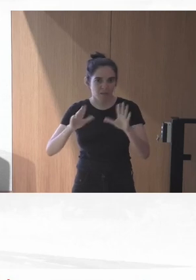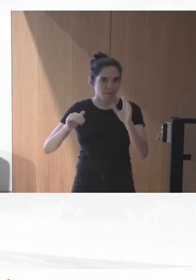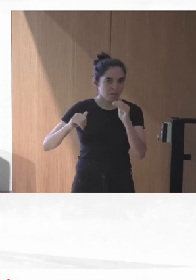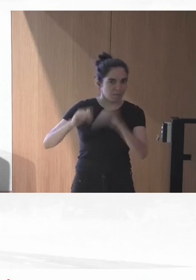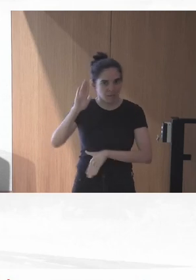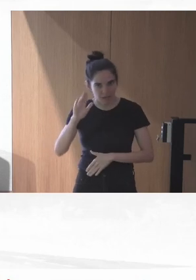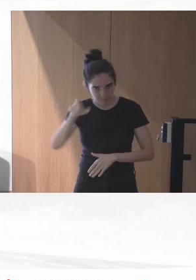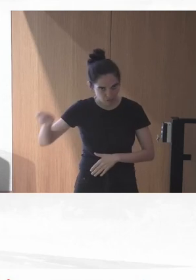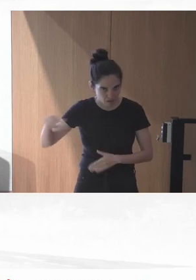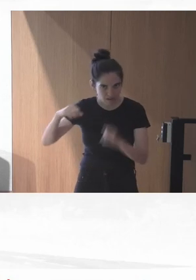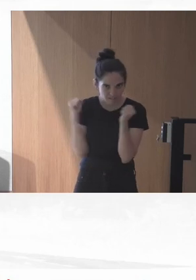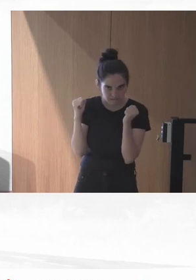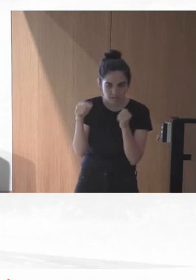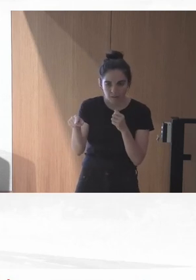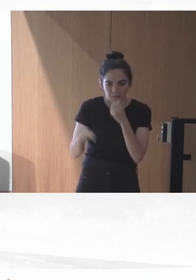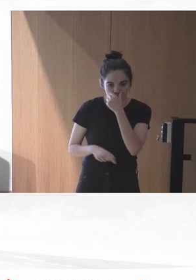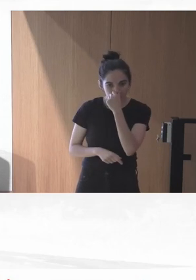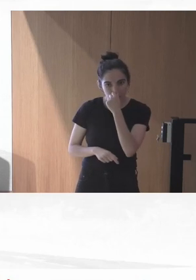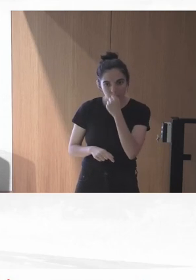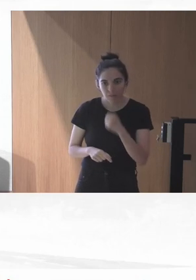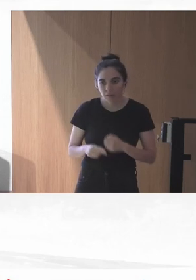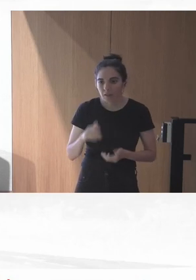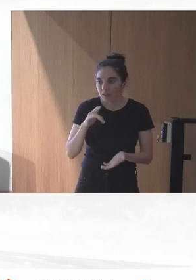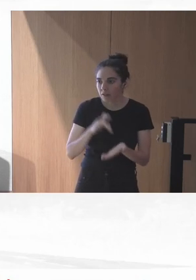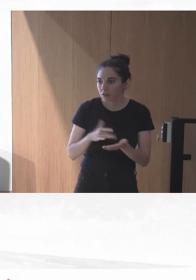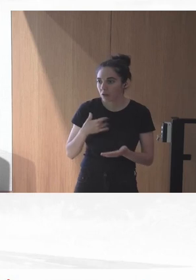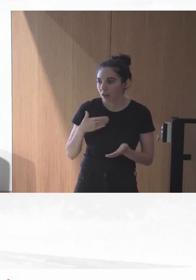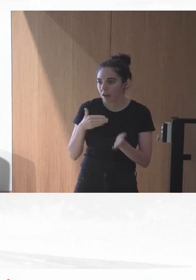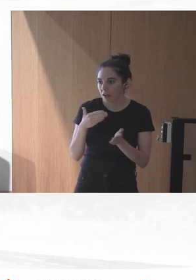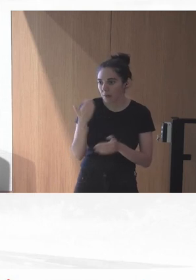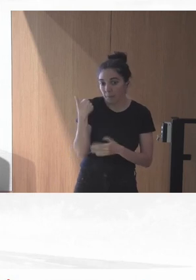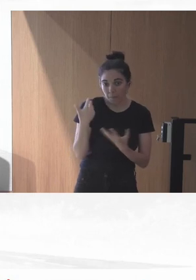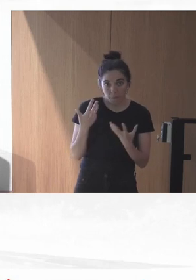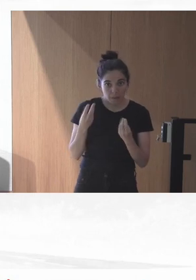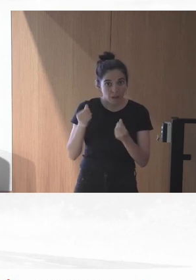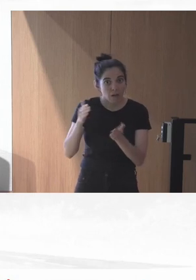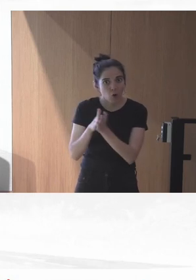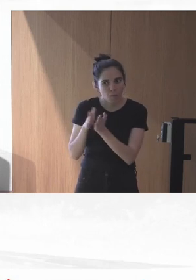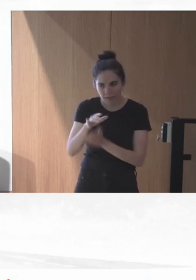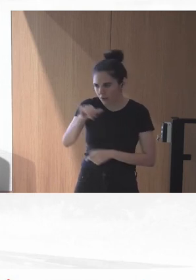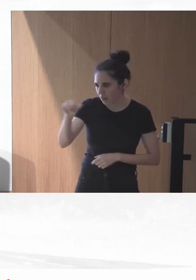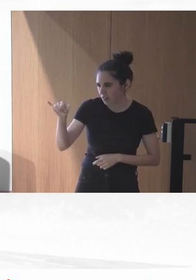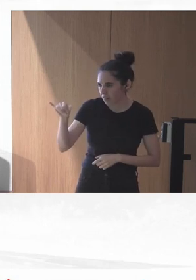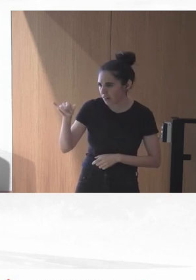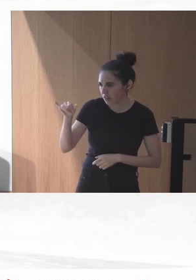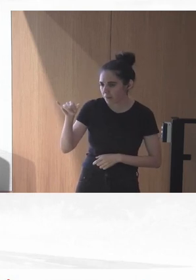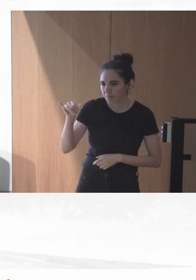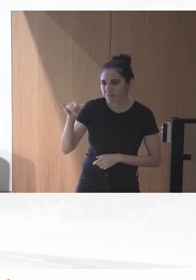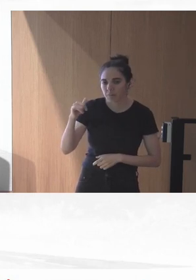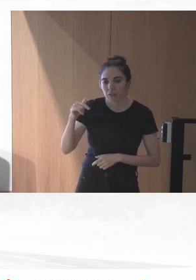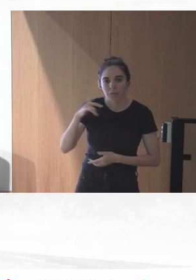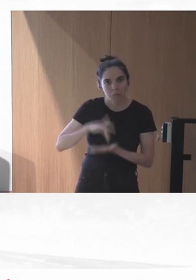con una compañera que está aquí en la sala, Sara, formamos a algunos miembros del